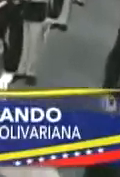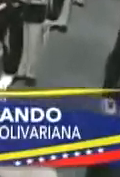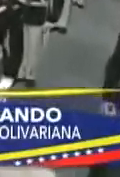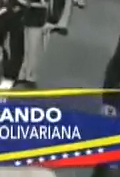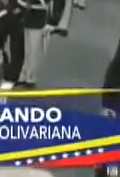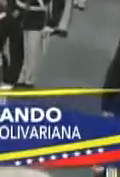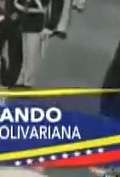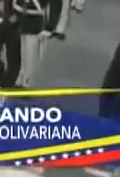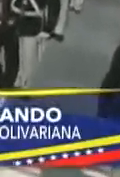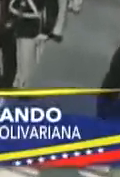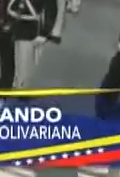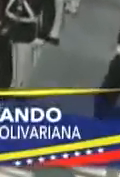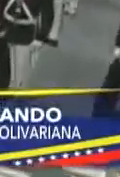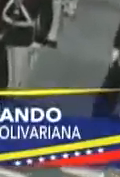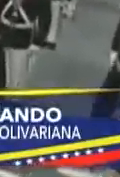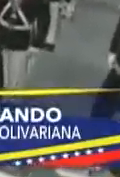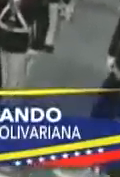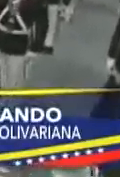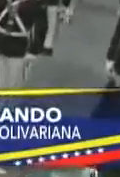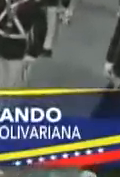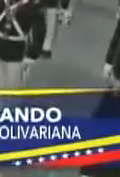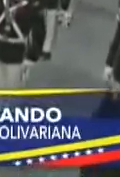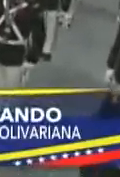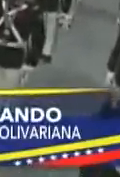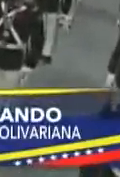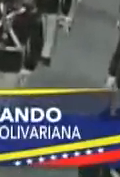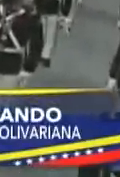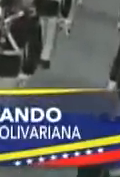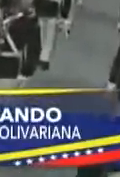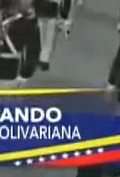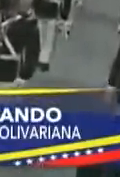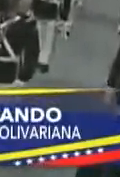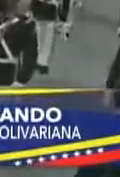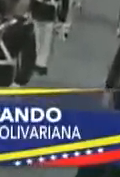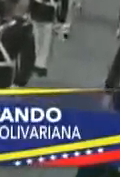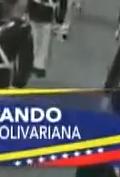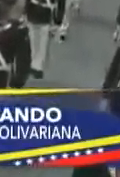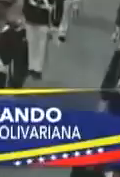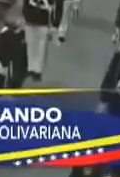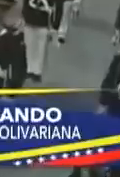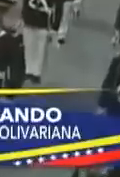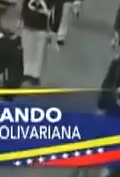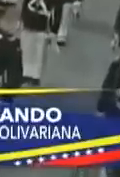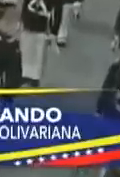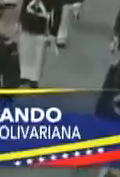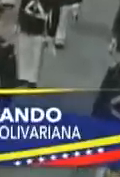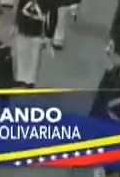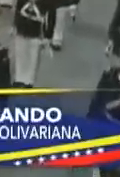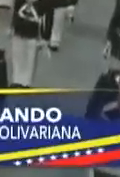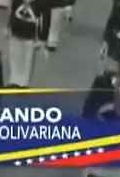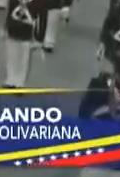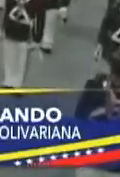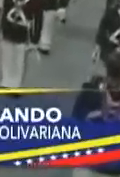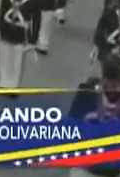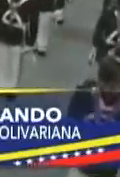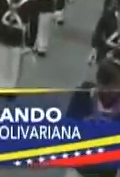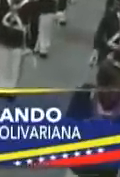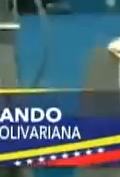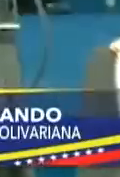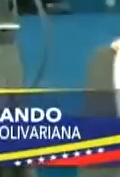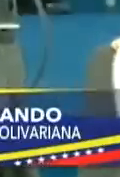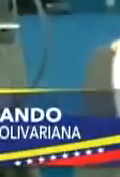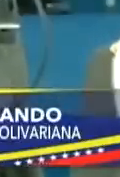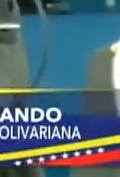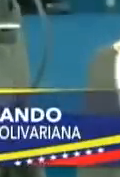Ha sido la entrega del estandarte de la Armada Bolivariana. Justamente la recibe a partir de este momento el